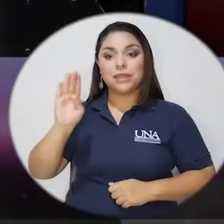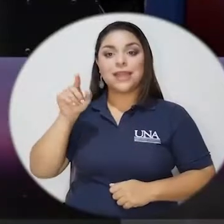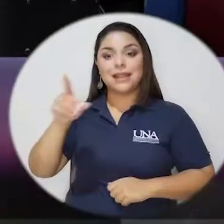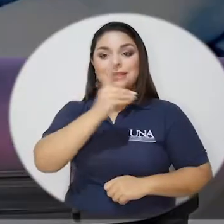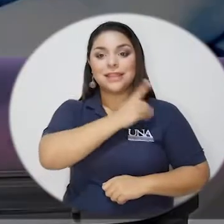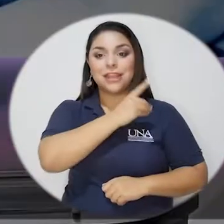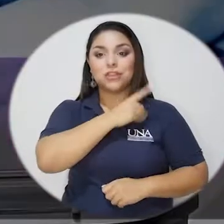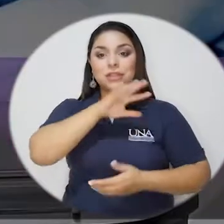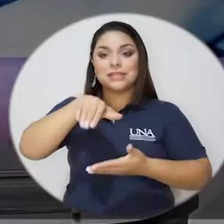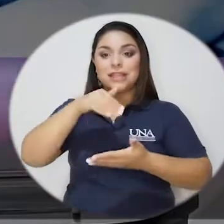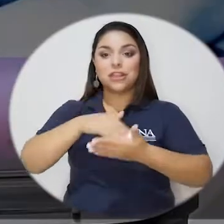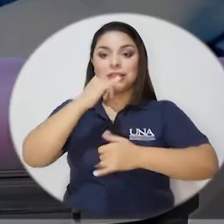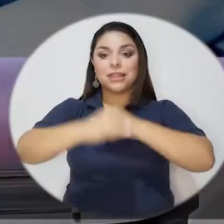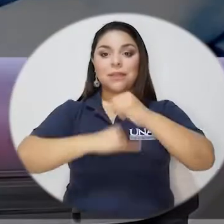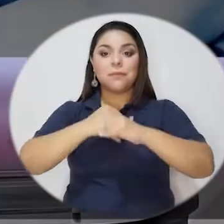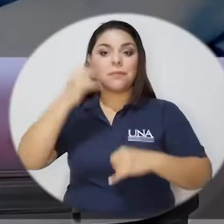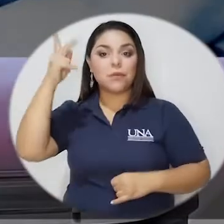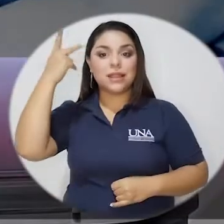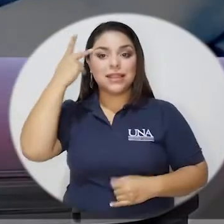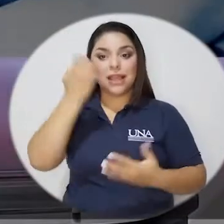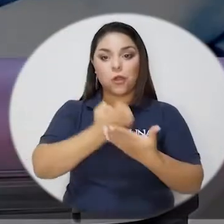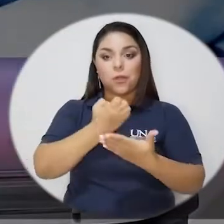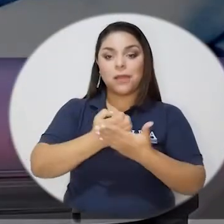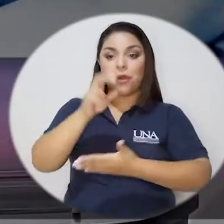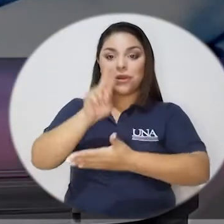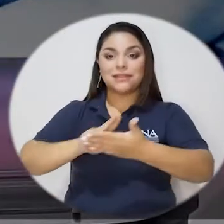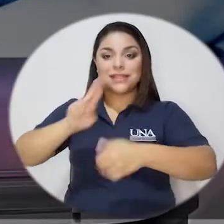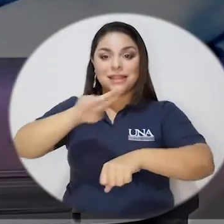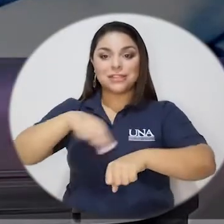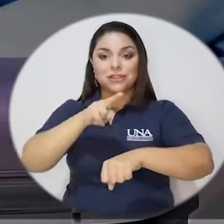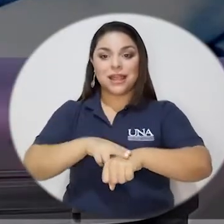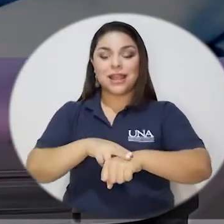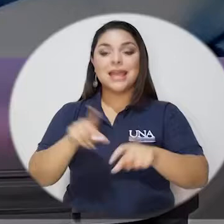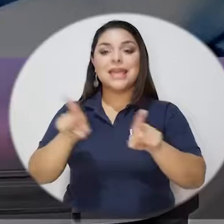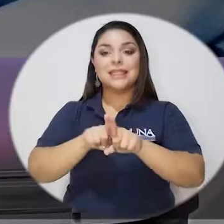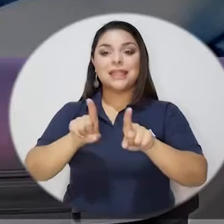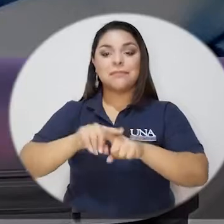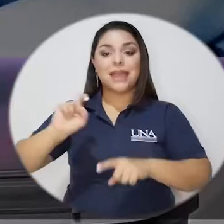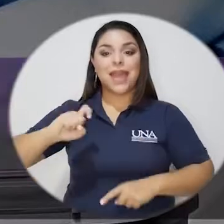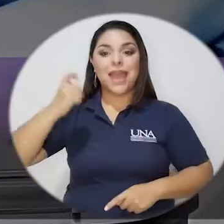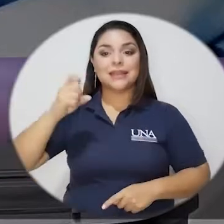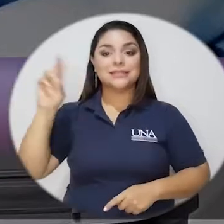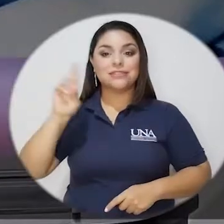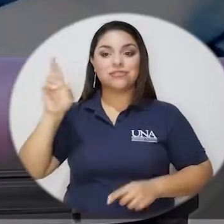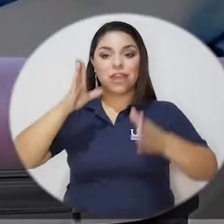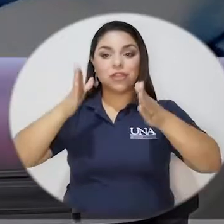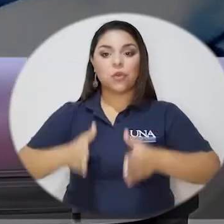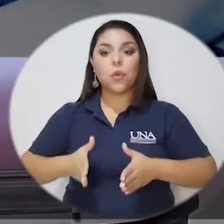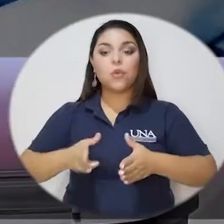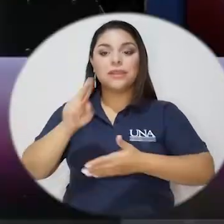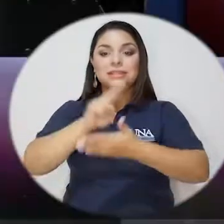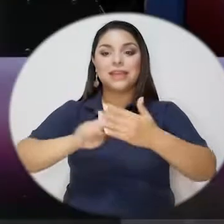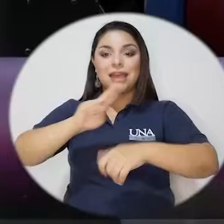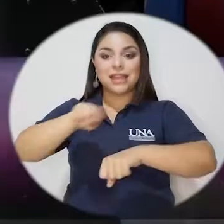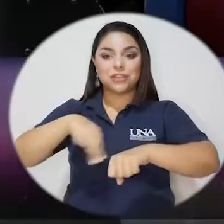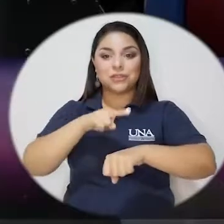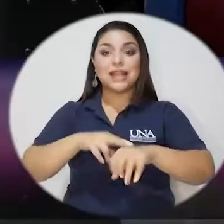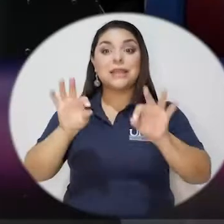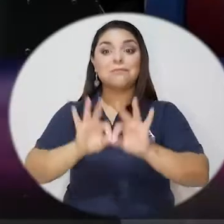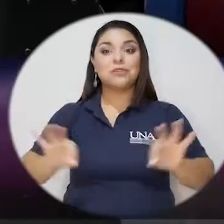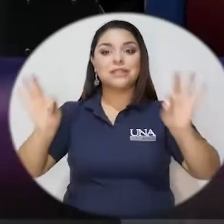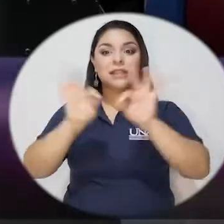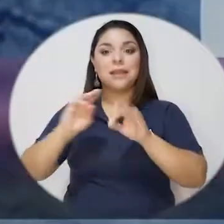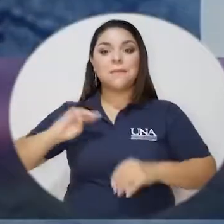el director del Centro Internacional de Política Económica de la Universidad Nacional y también es rector de la Universidad Nacional y, muy